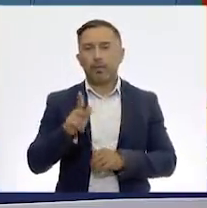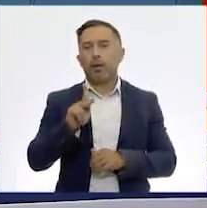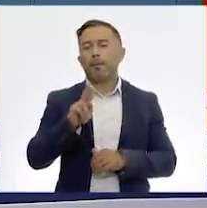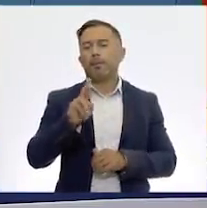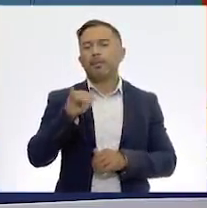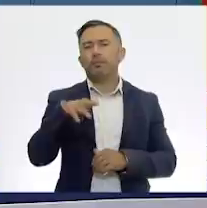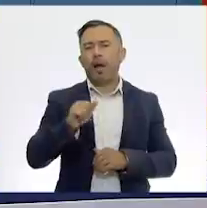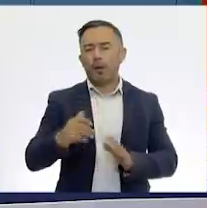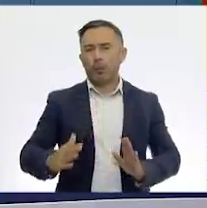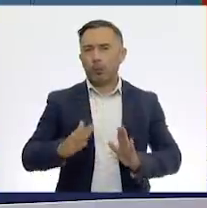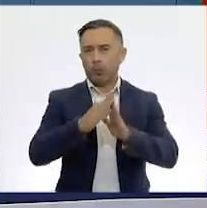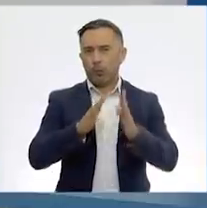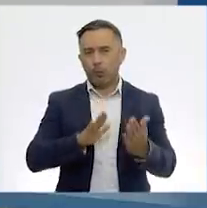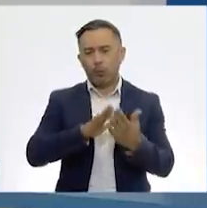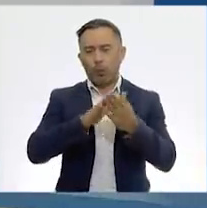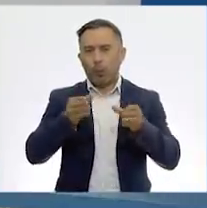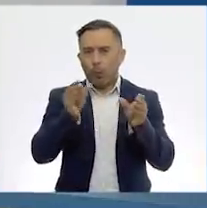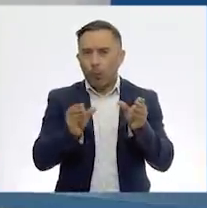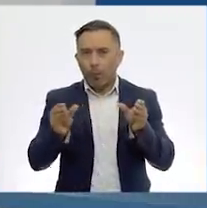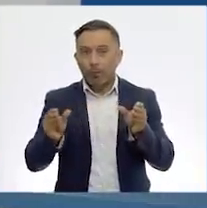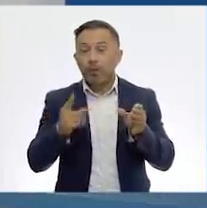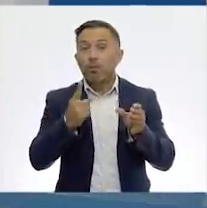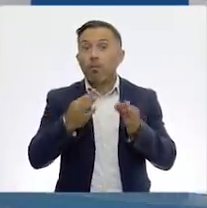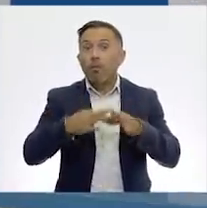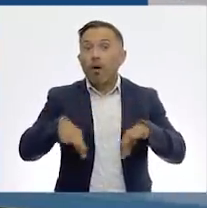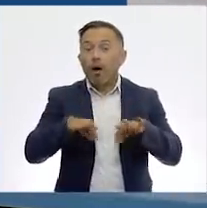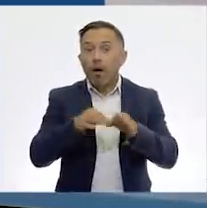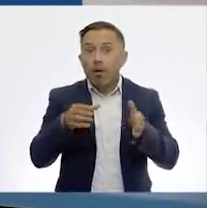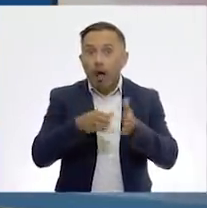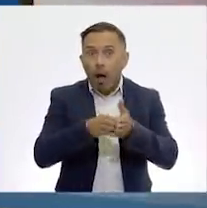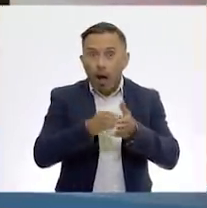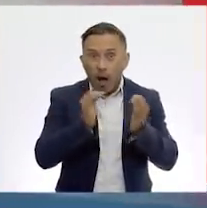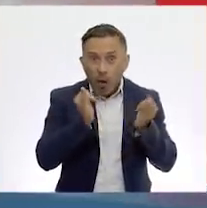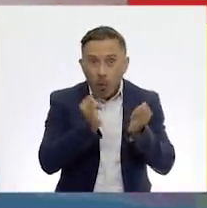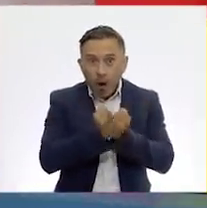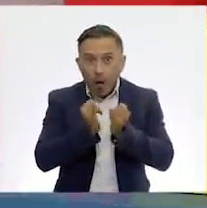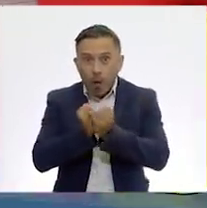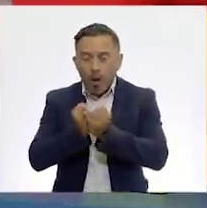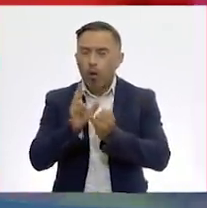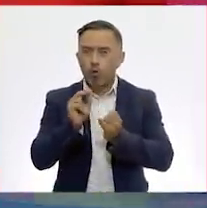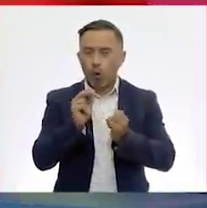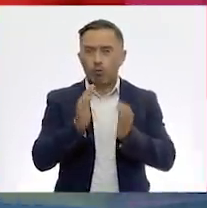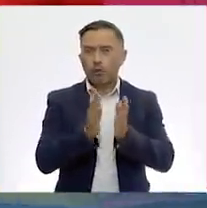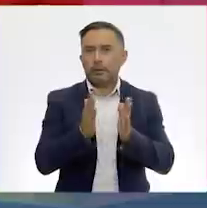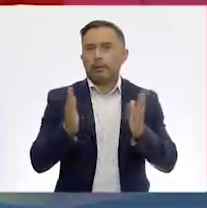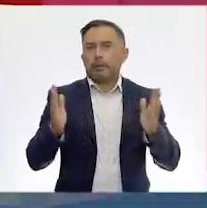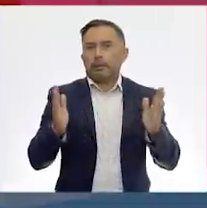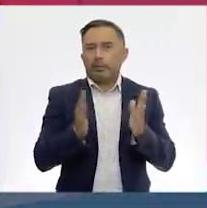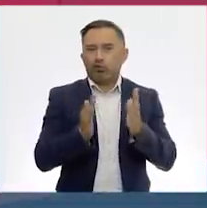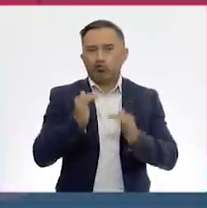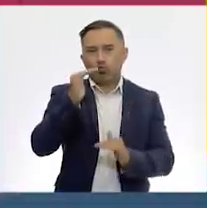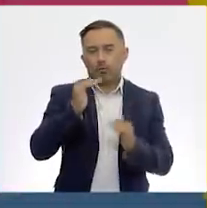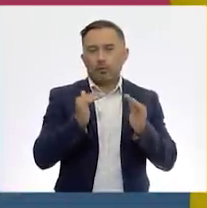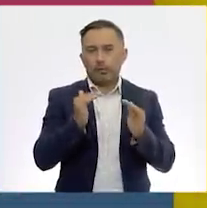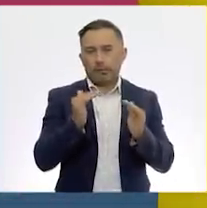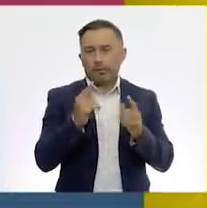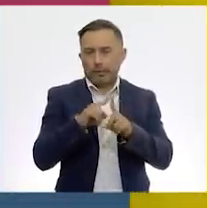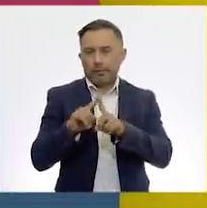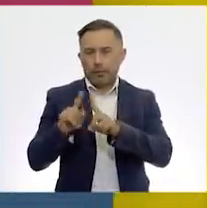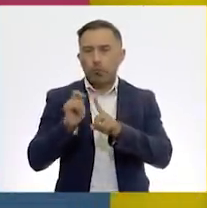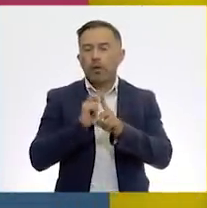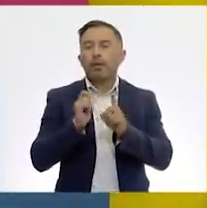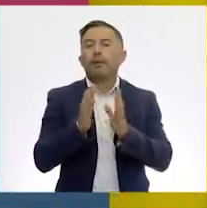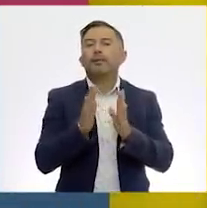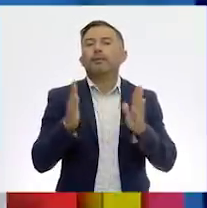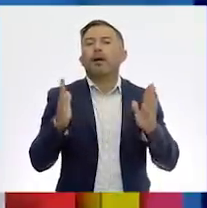lo importante es que no todas las cajas sean iguales. Vamos a jugar con la volumetría y vamos a jugar con la escala. Para